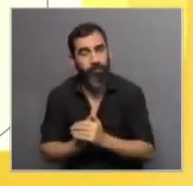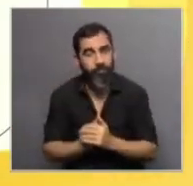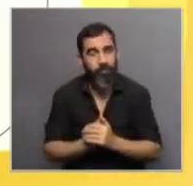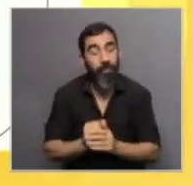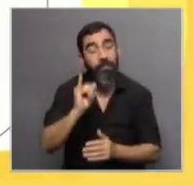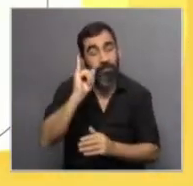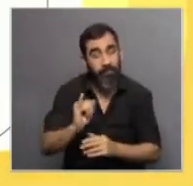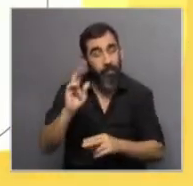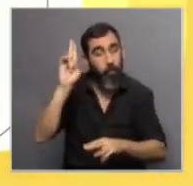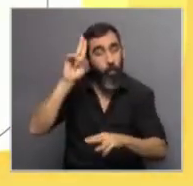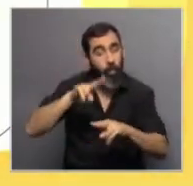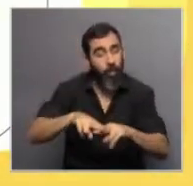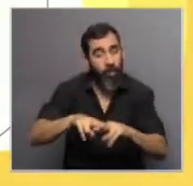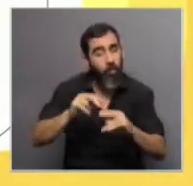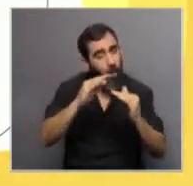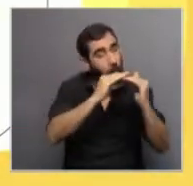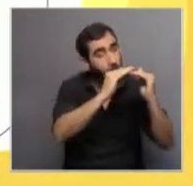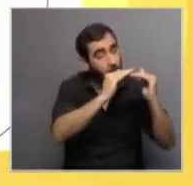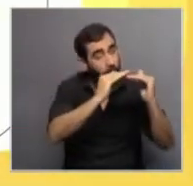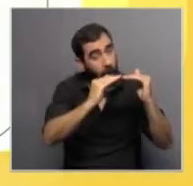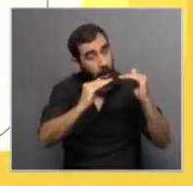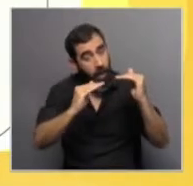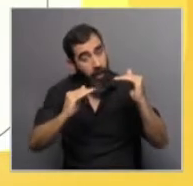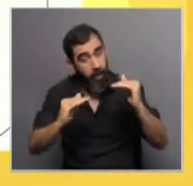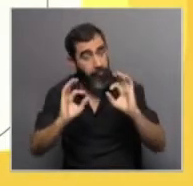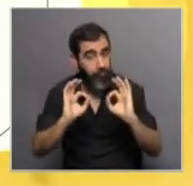La tasa de mortalidad venía descendiendo